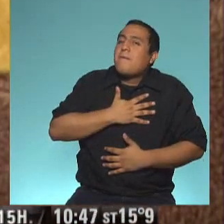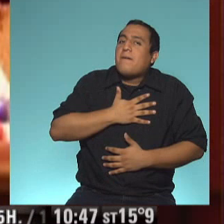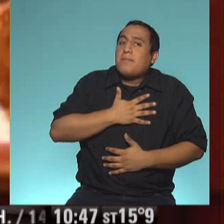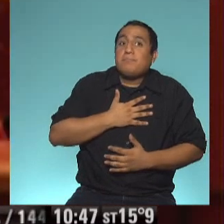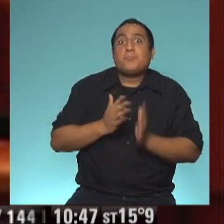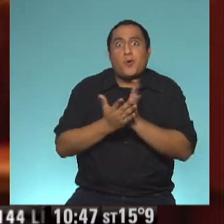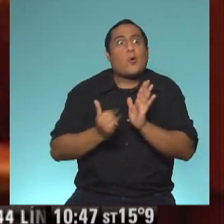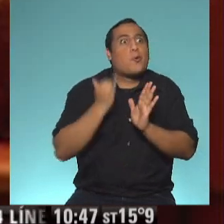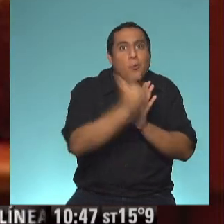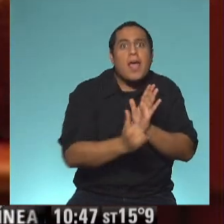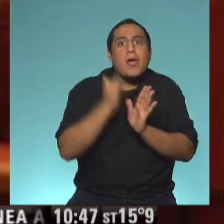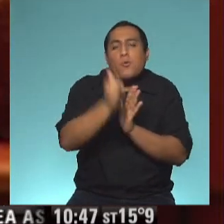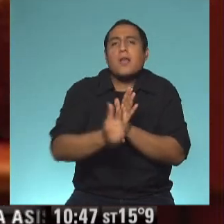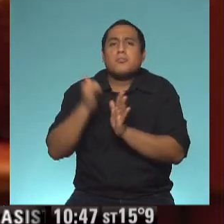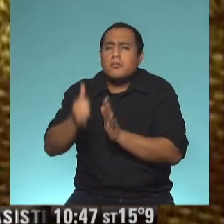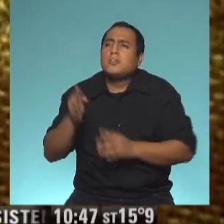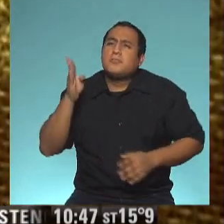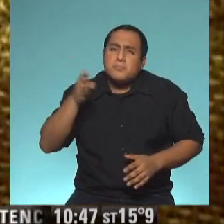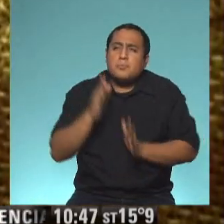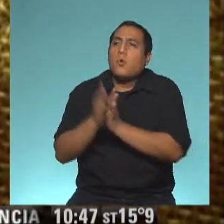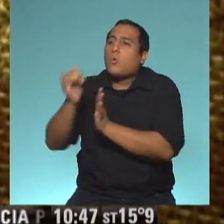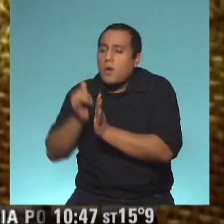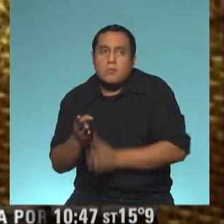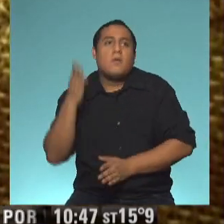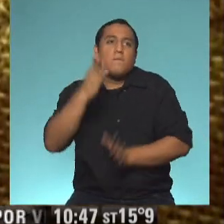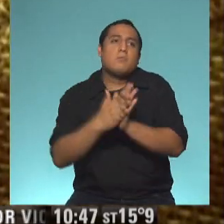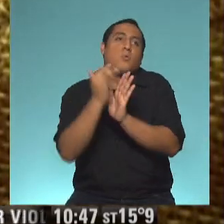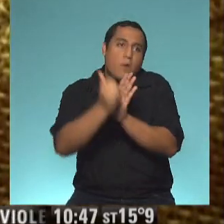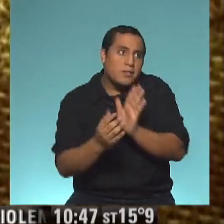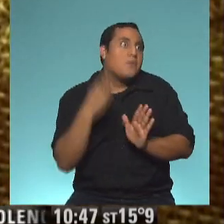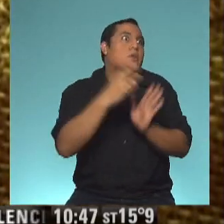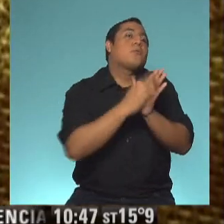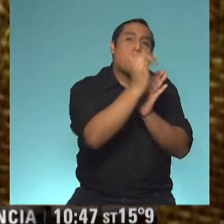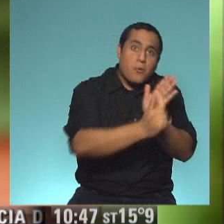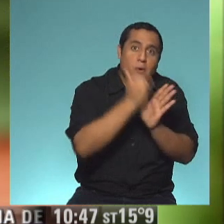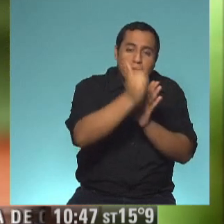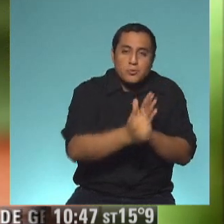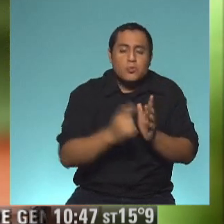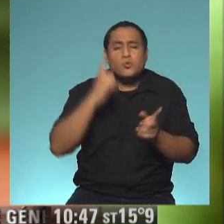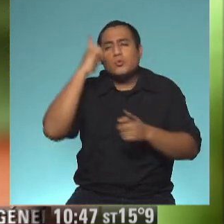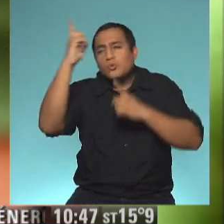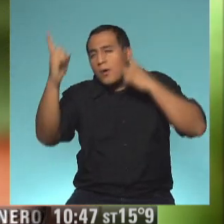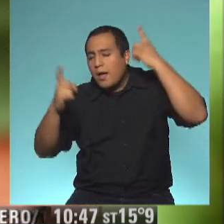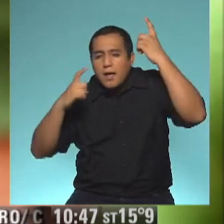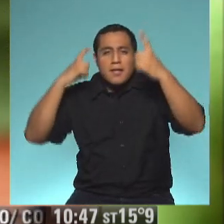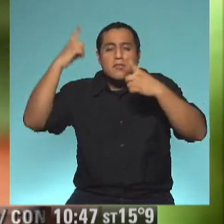en cuanto hoy emoción sueños magia imaginación